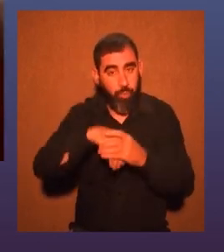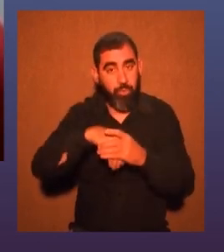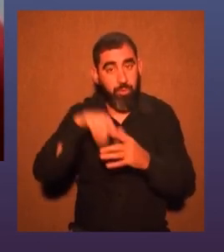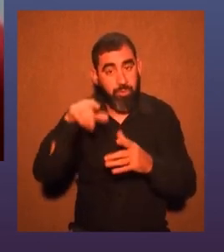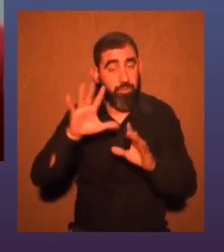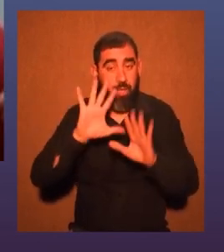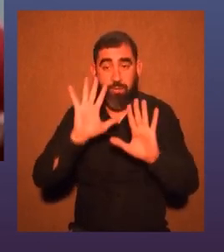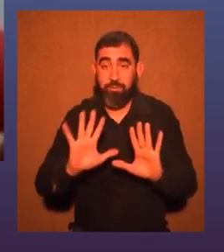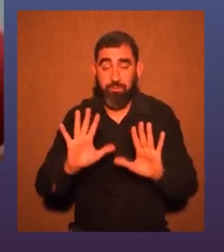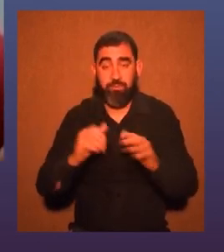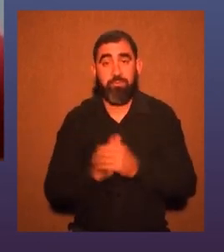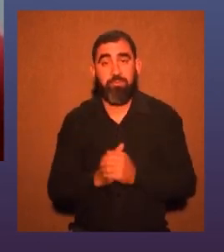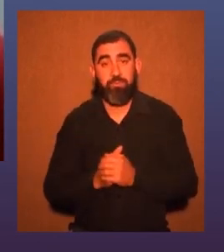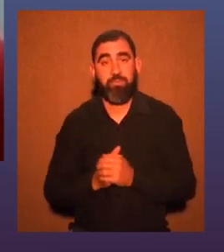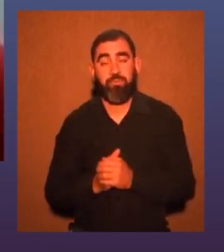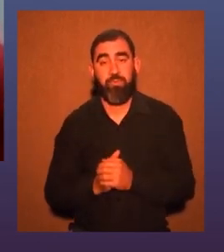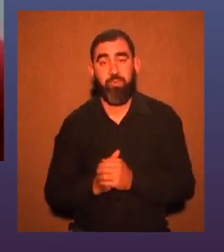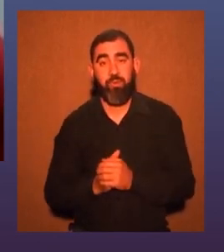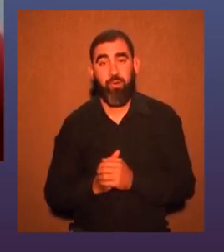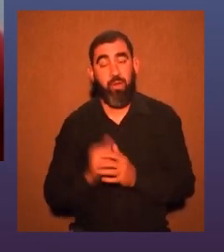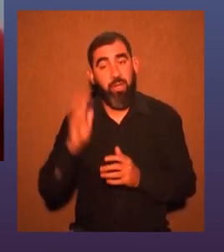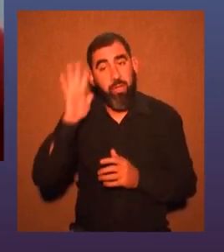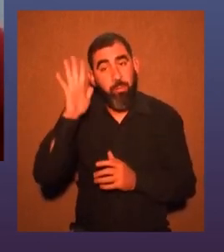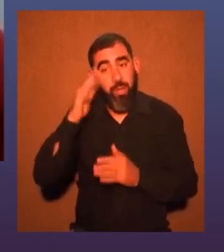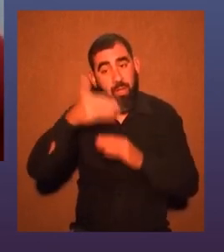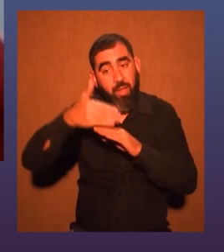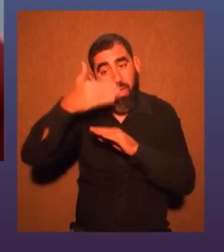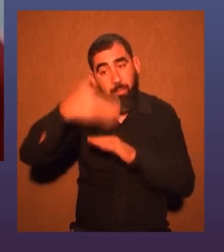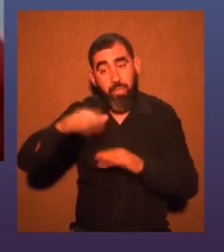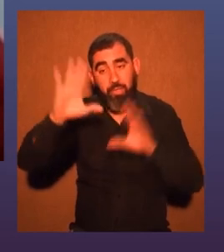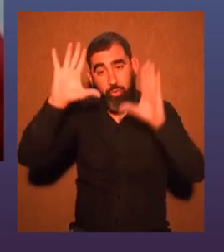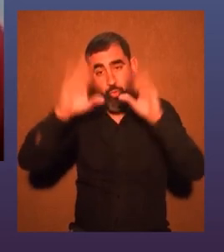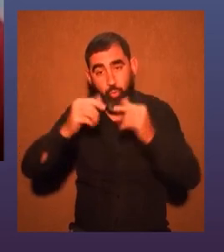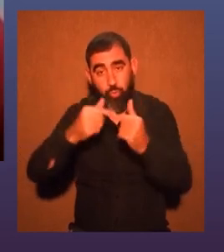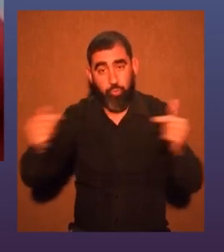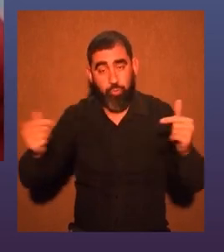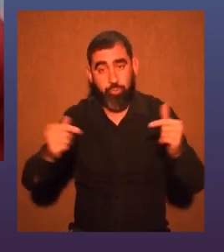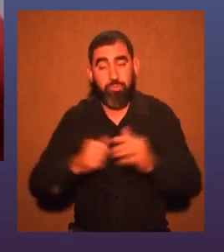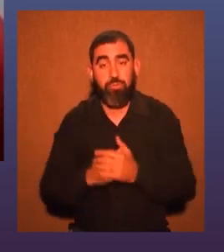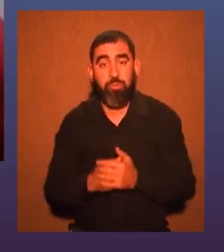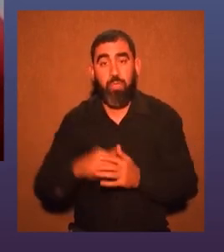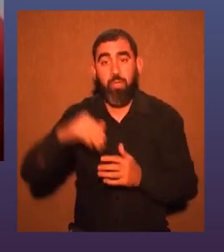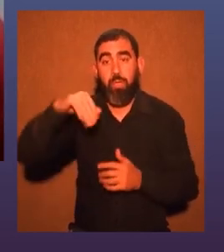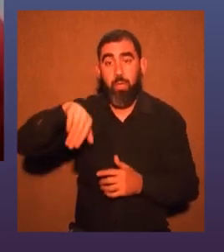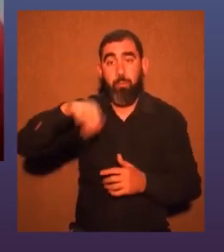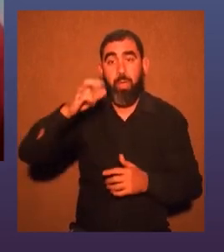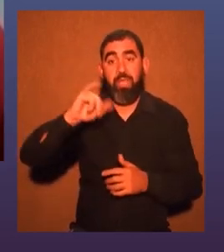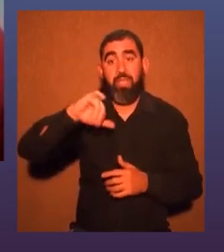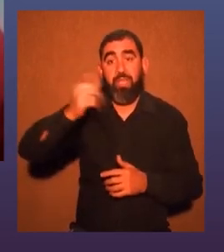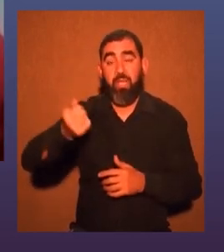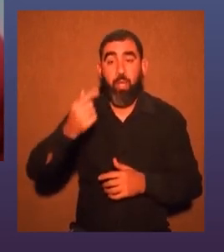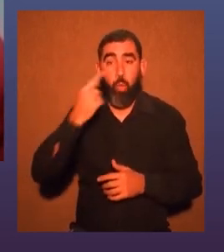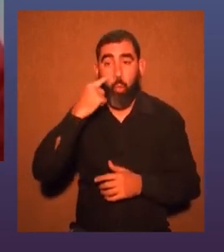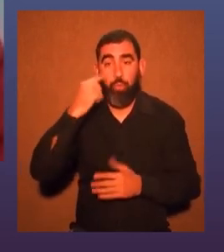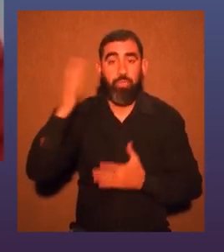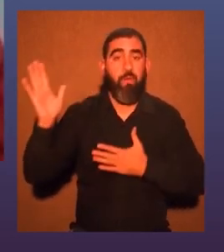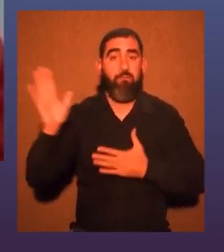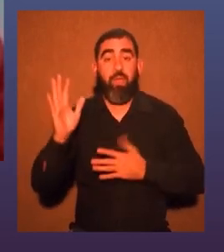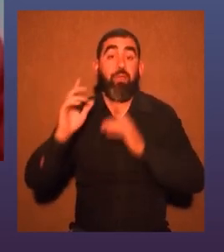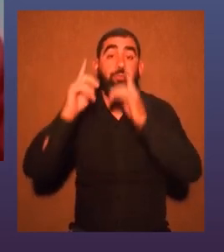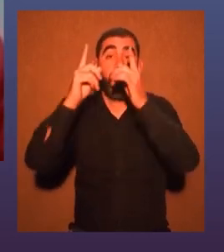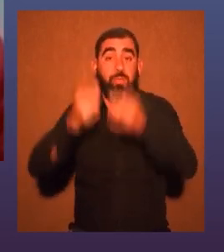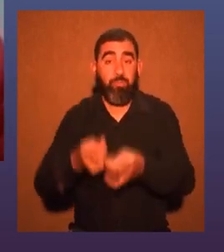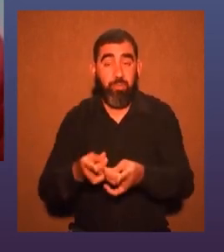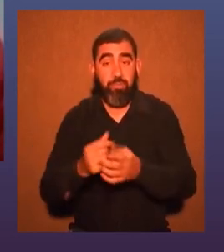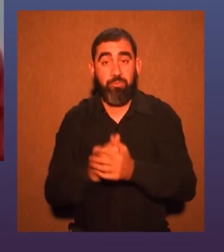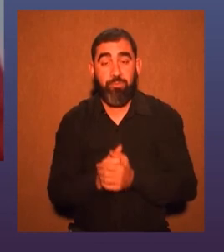las mochilas, ¿no? O sea, proyectás desde eso, desde todo eso. Marina la conocí bailando, o sea,